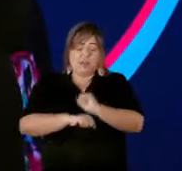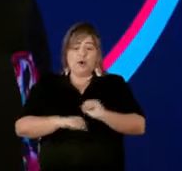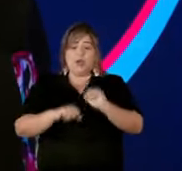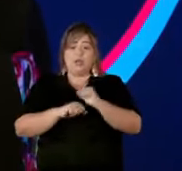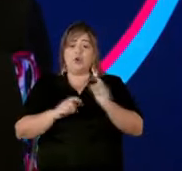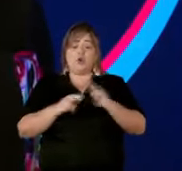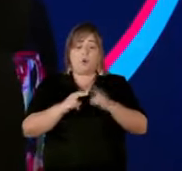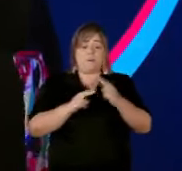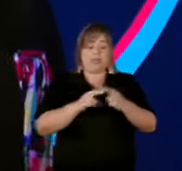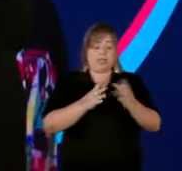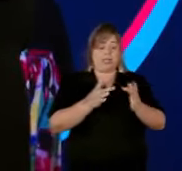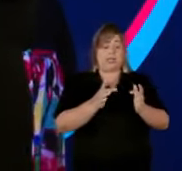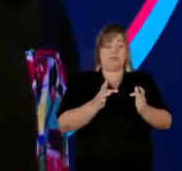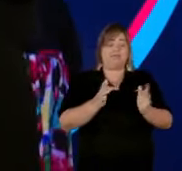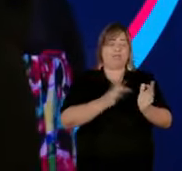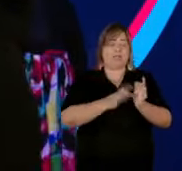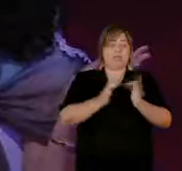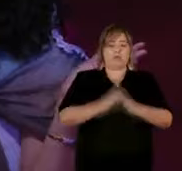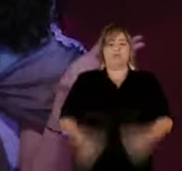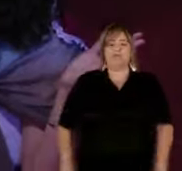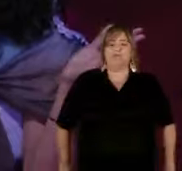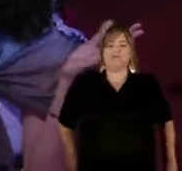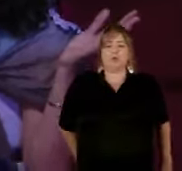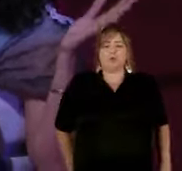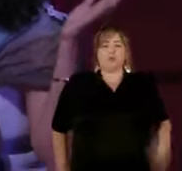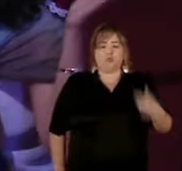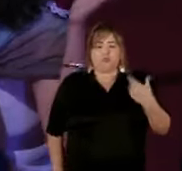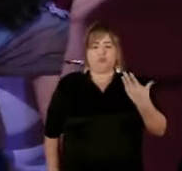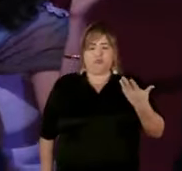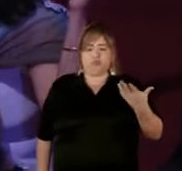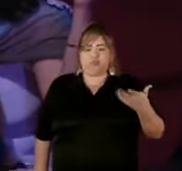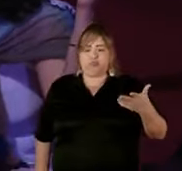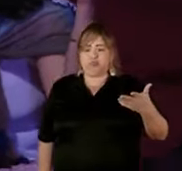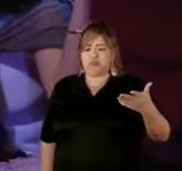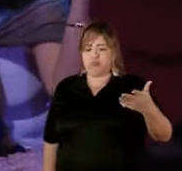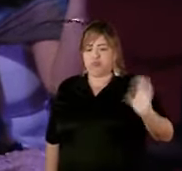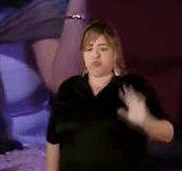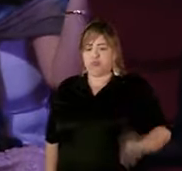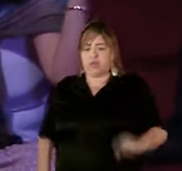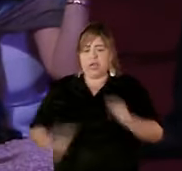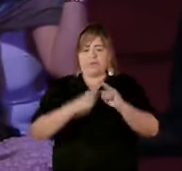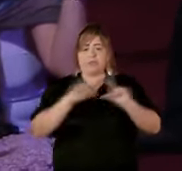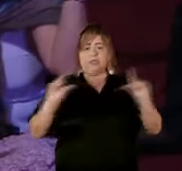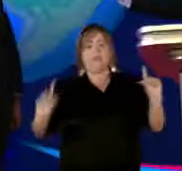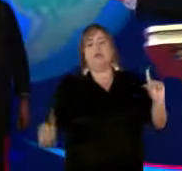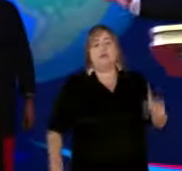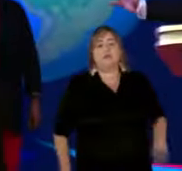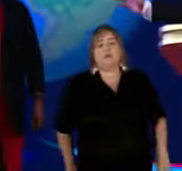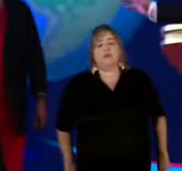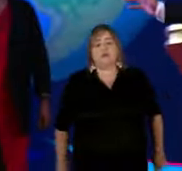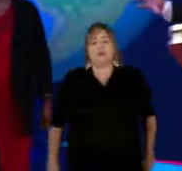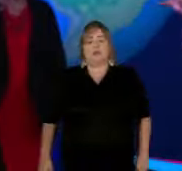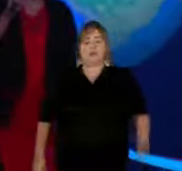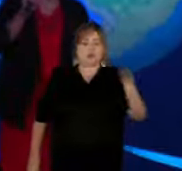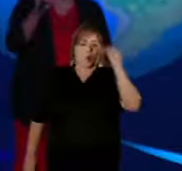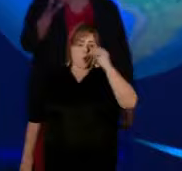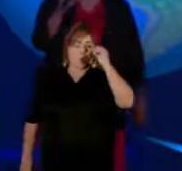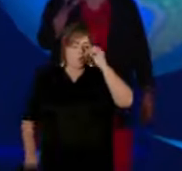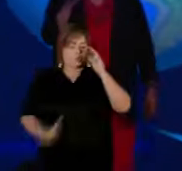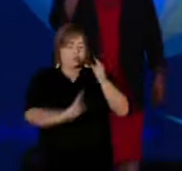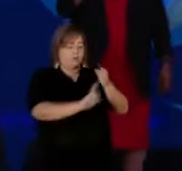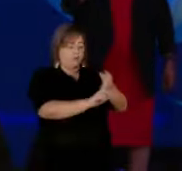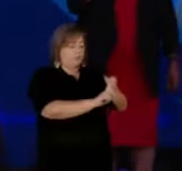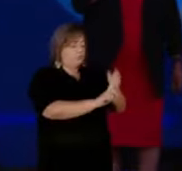atraviesa, atraviesa, atraviesa, atraviesa. Erra mashakaba. Olguita.